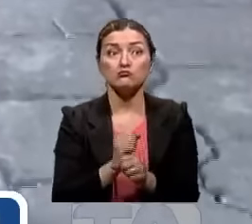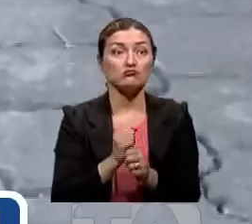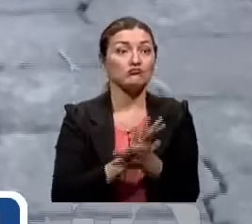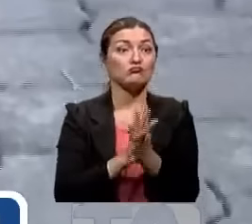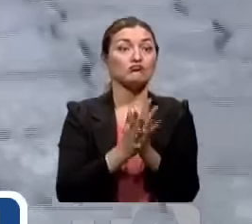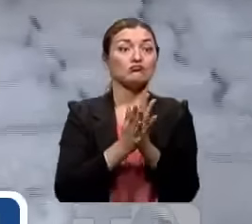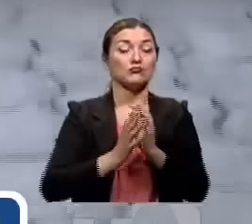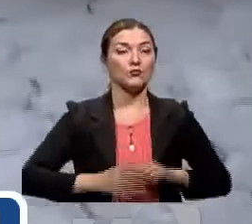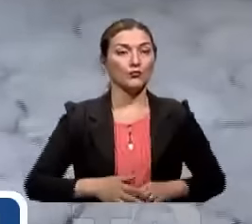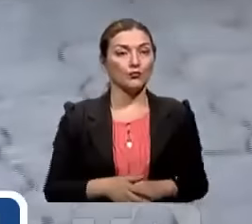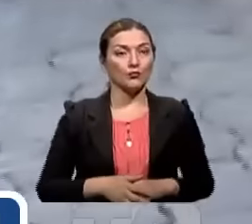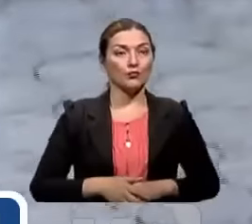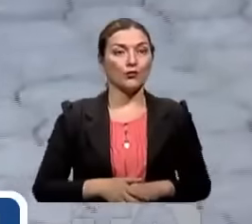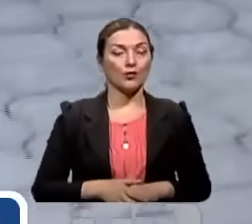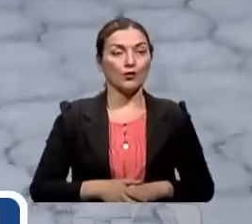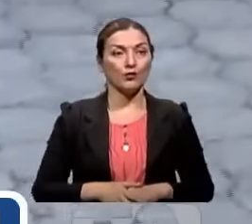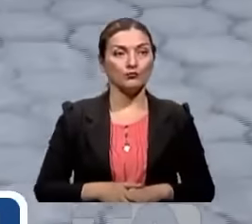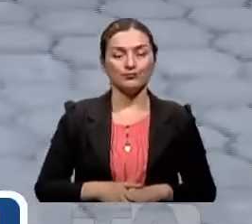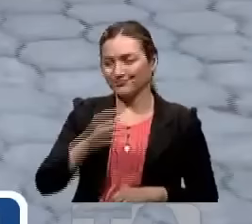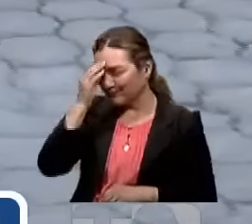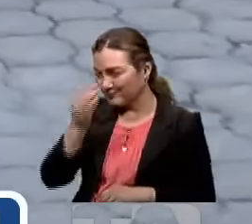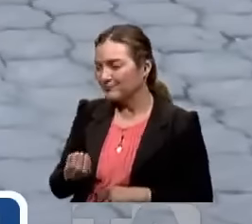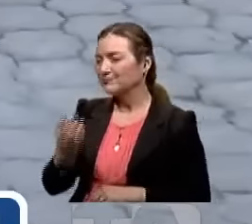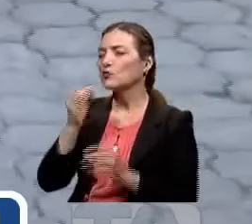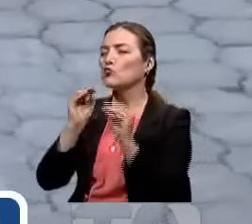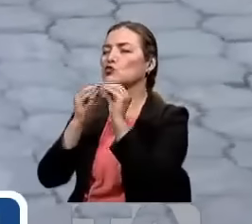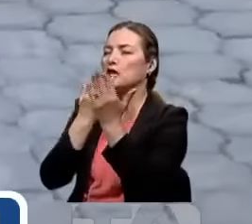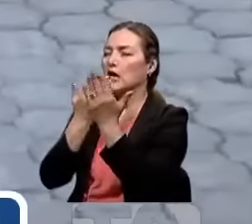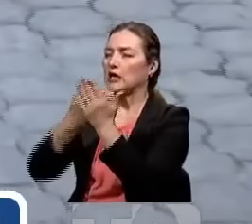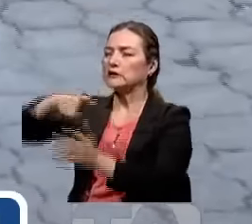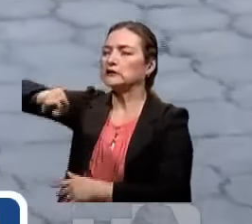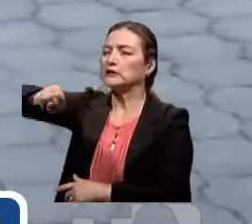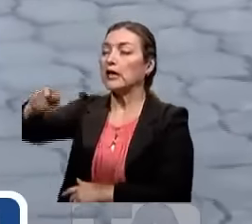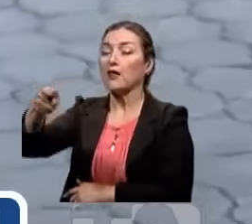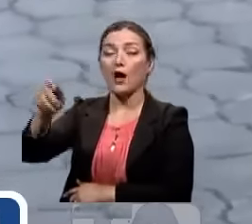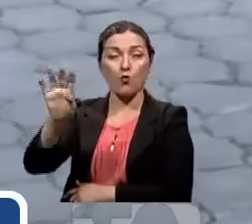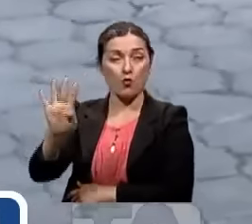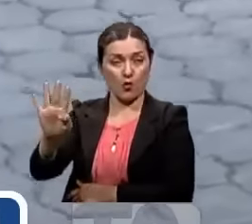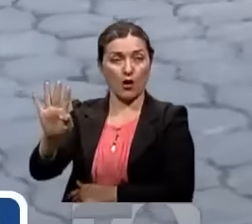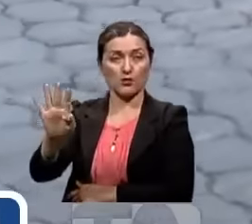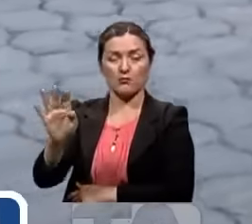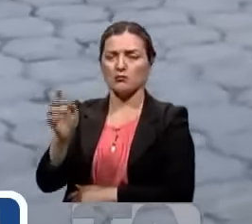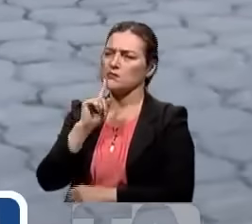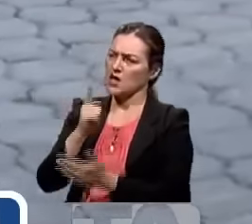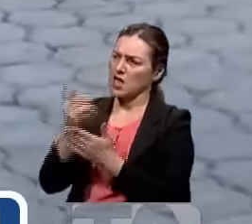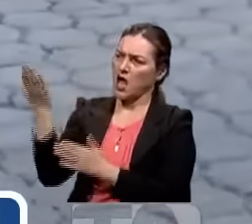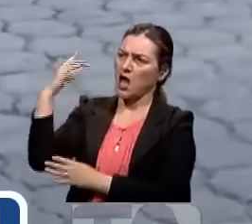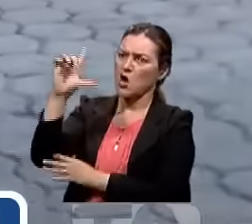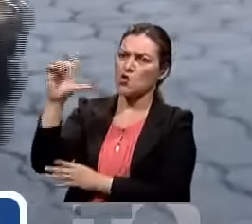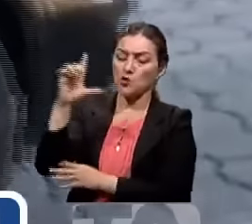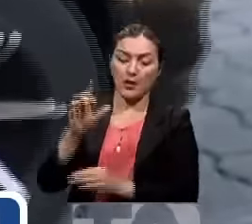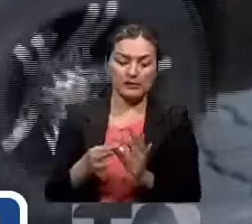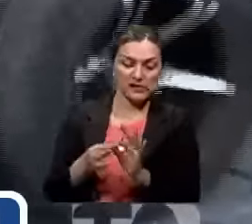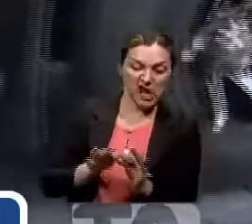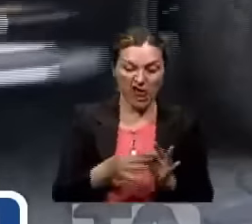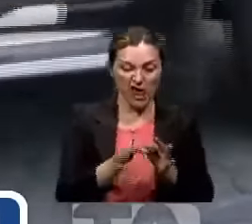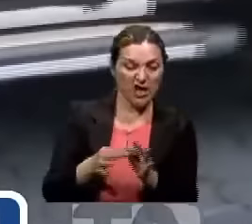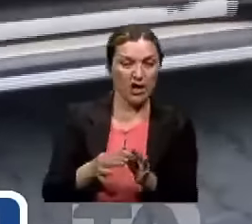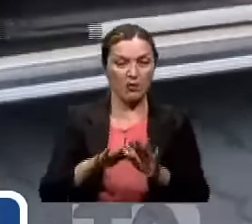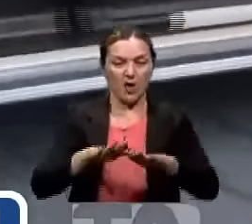muy buenos días, agradeciéndole mucho a Teleamazonas. Sí, el día lunes vinieron a medio arreglar aquí porque estaba